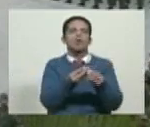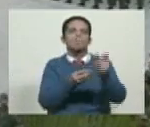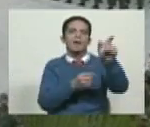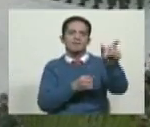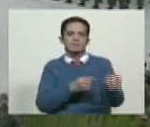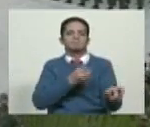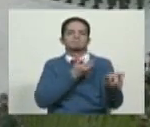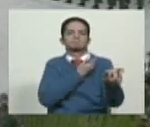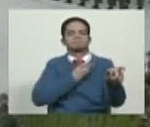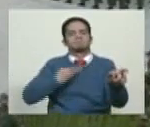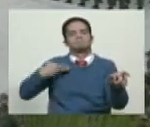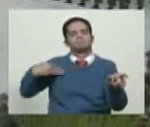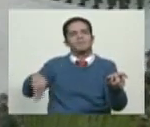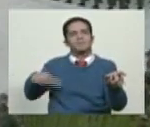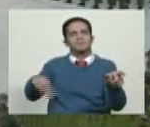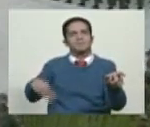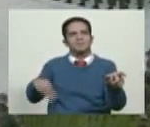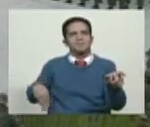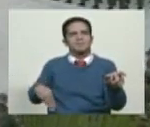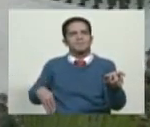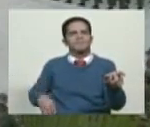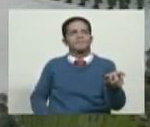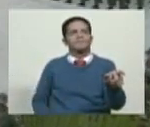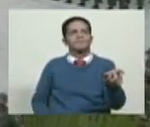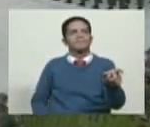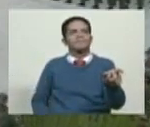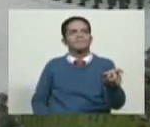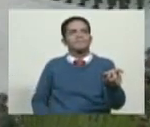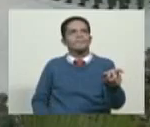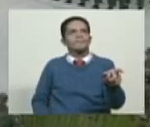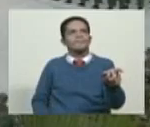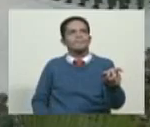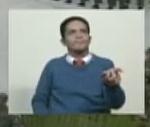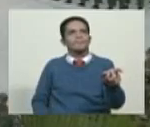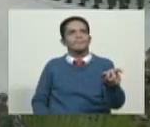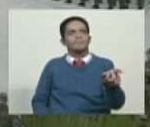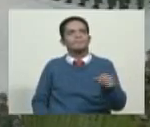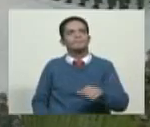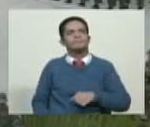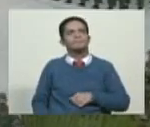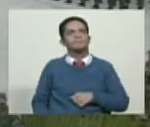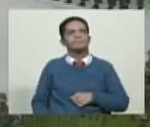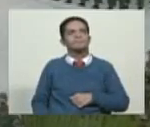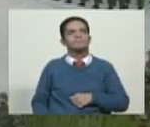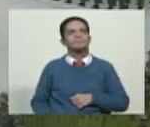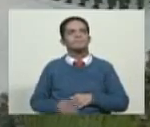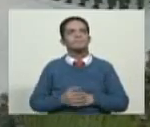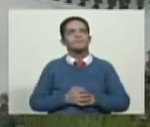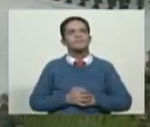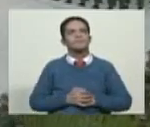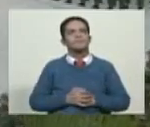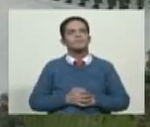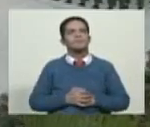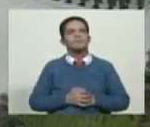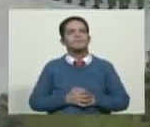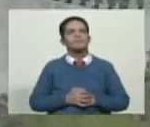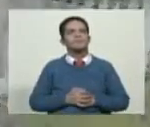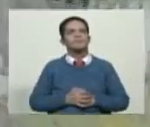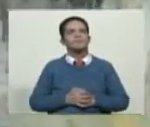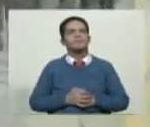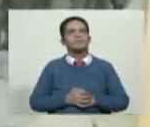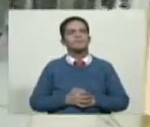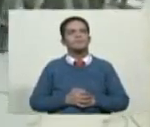comandante en jefe de la Fuerza Armada Nacional Bolivariana, Nicolás Maduro Moros. La mística de